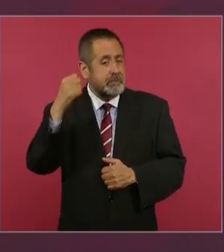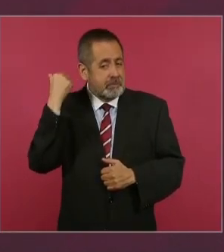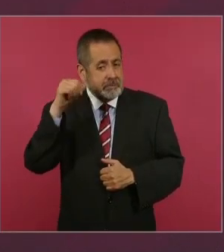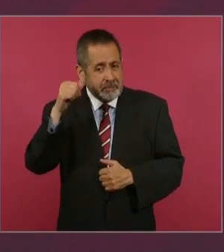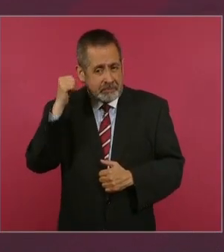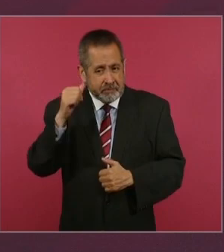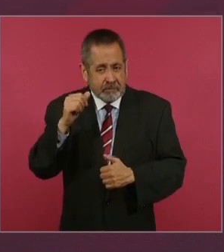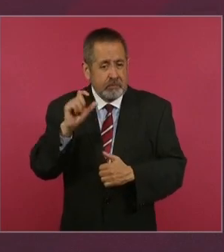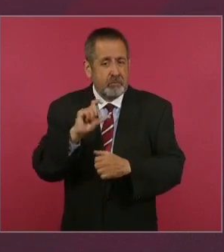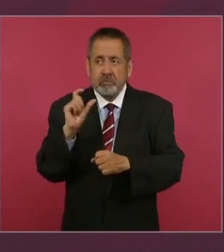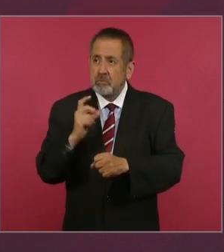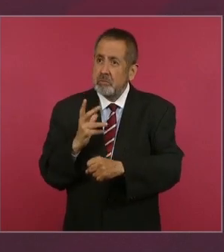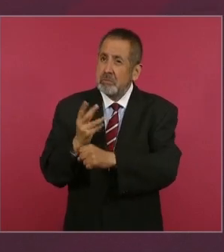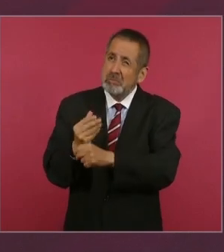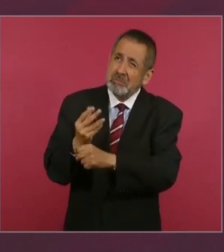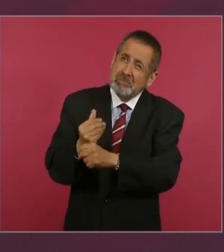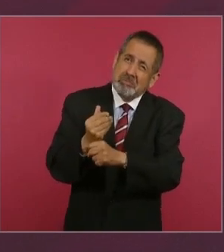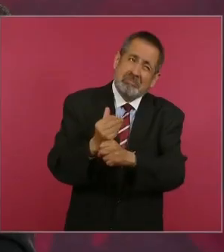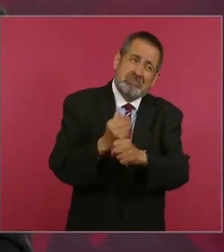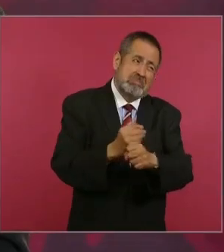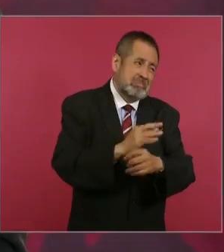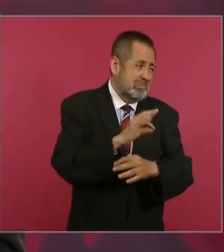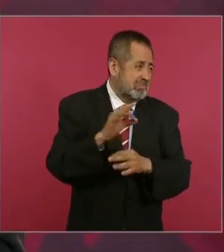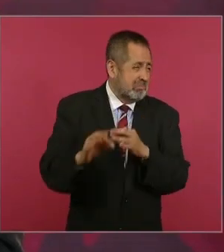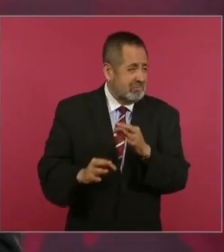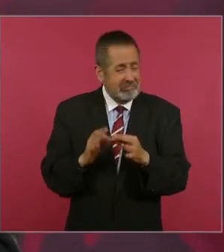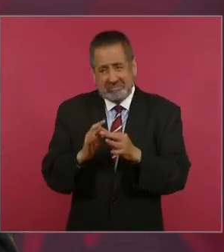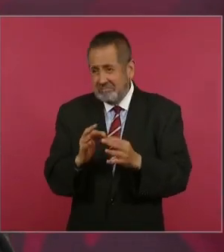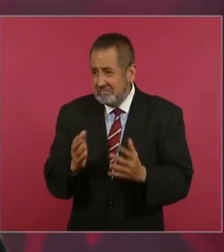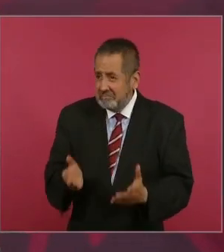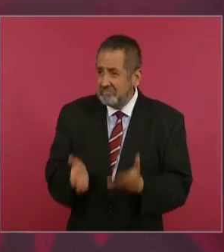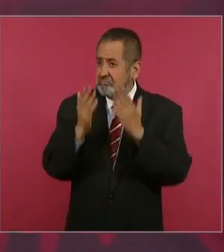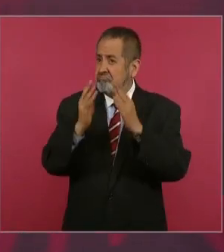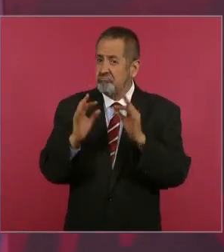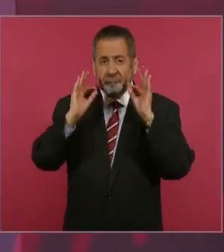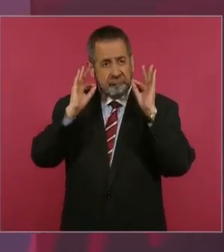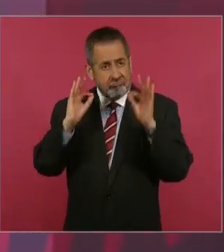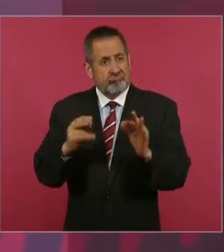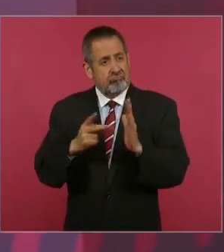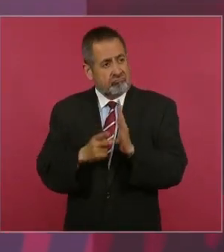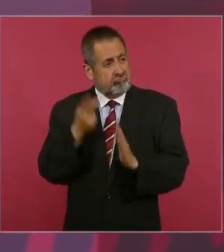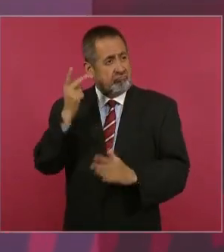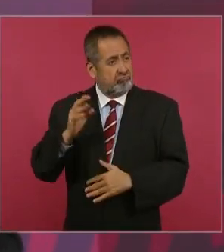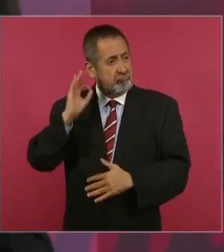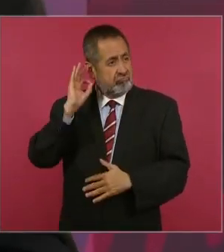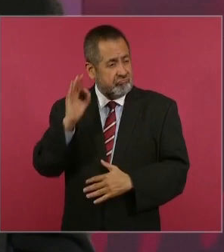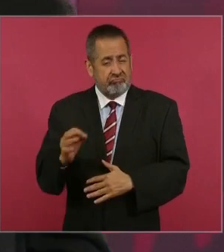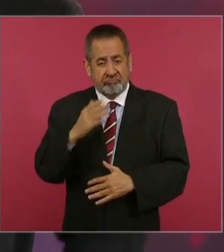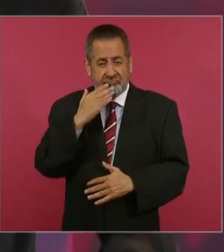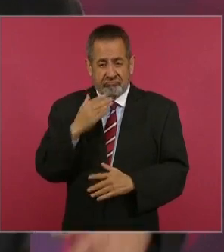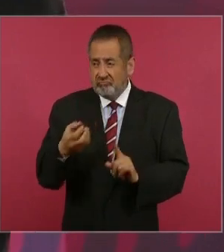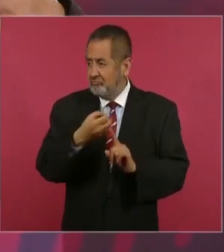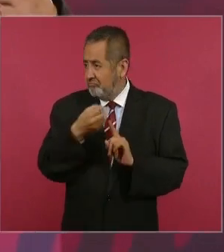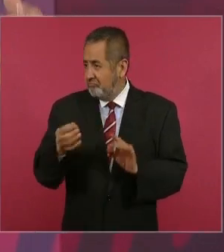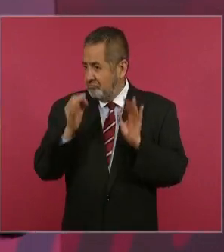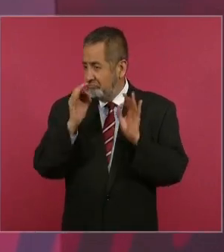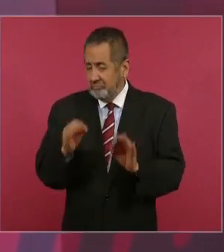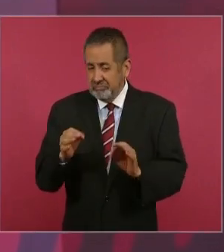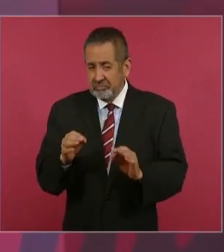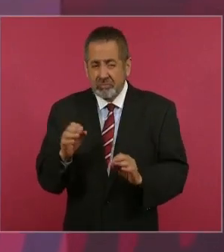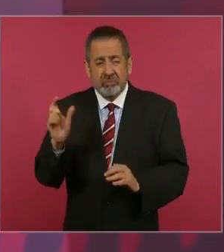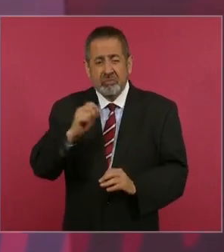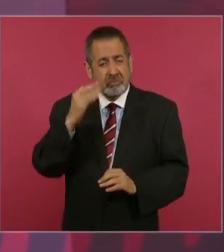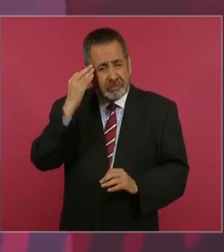eh el que Acapulco vuelva a la normalidad